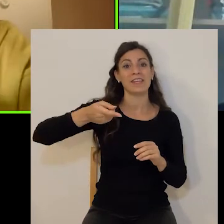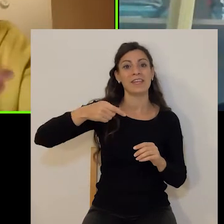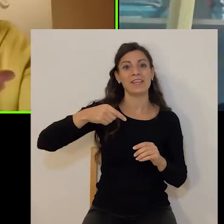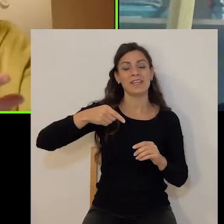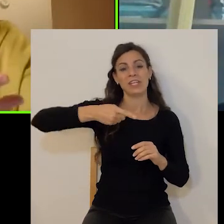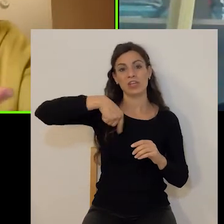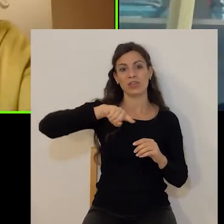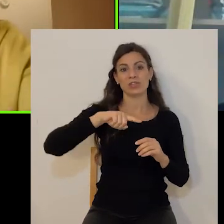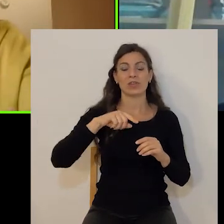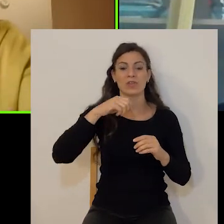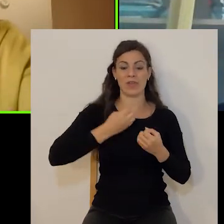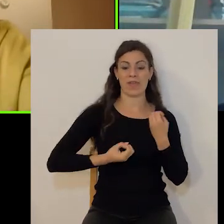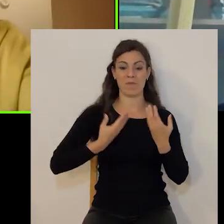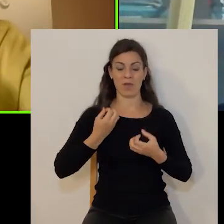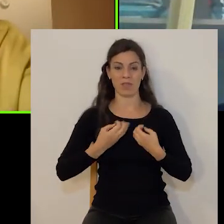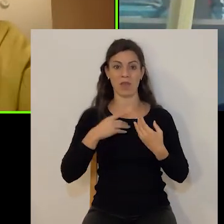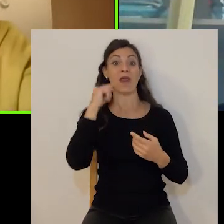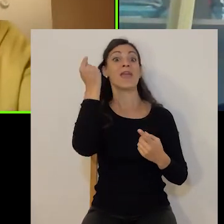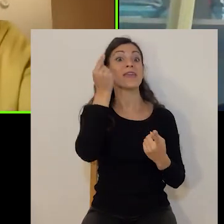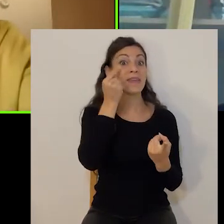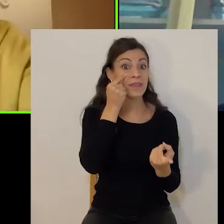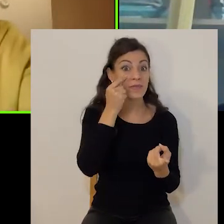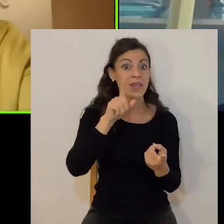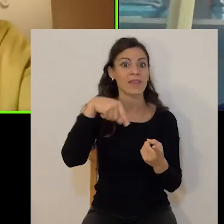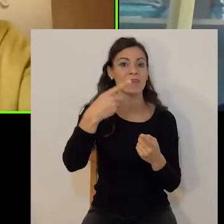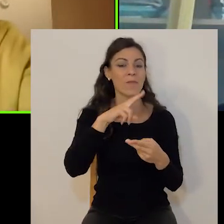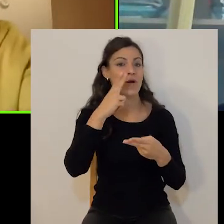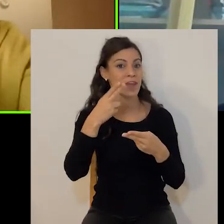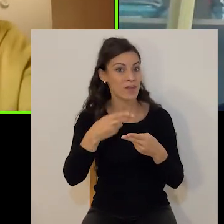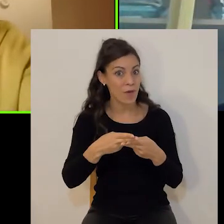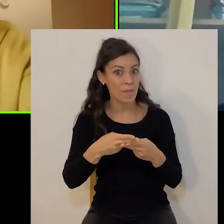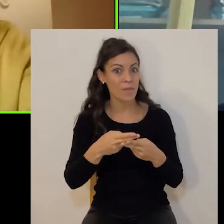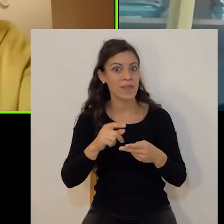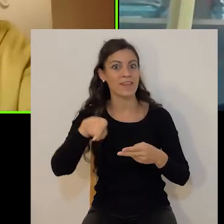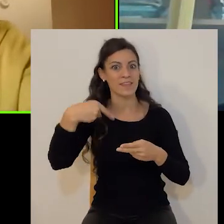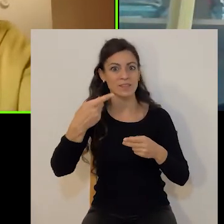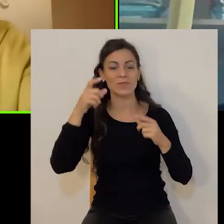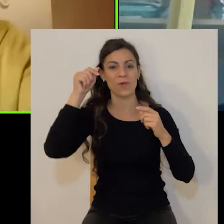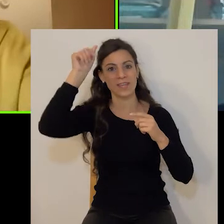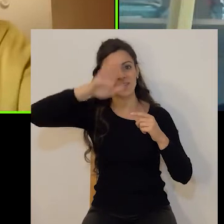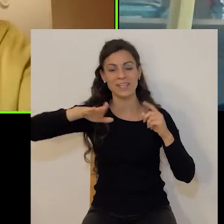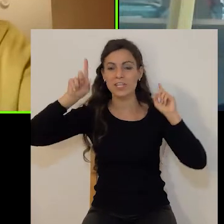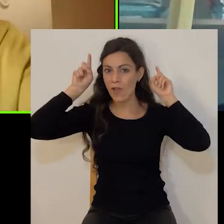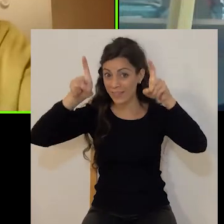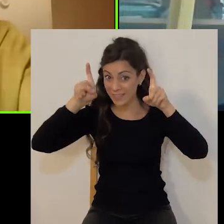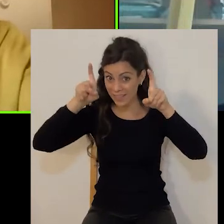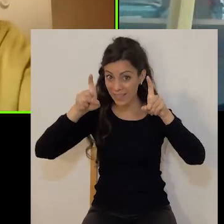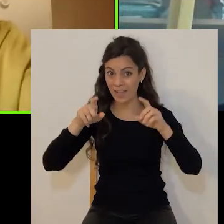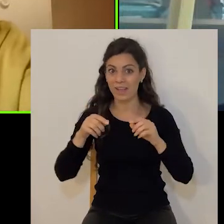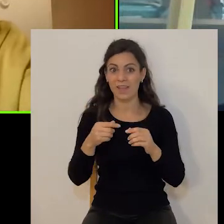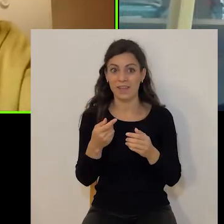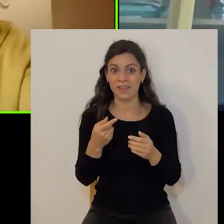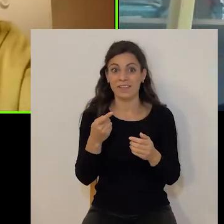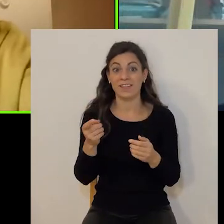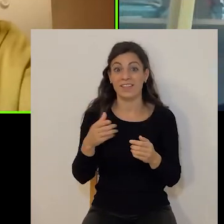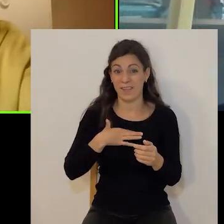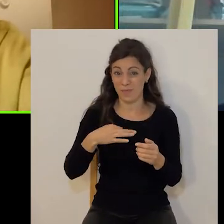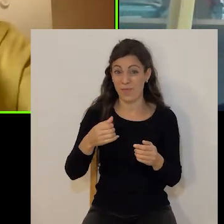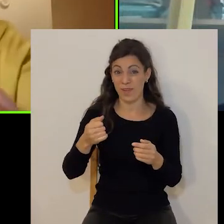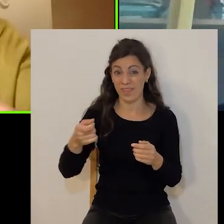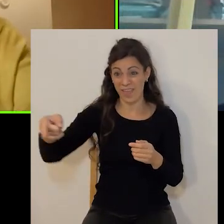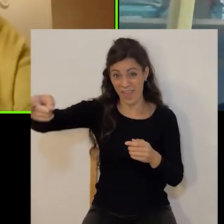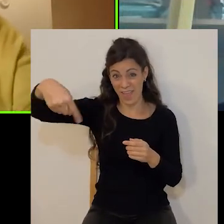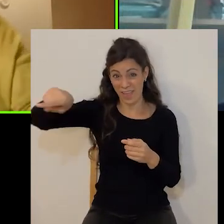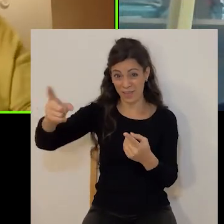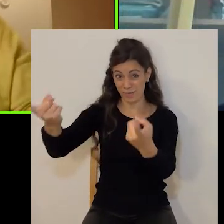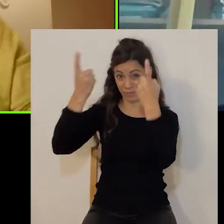a identificar esas emociones y a ponerle nombre para poder también enseñárselo a ellos, aunque yo creo que muchas veces puede que ellos nos enseñen a